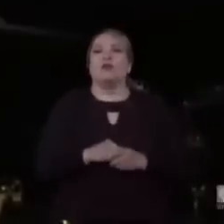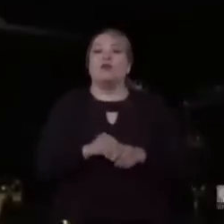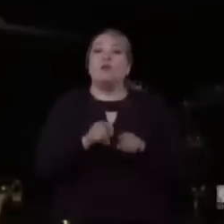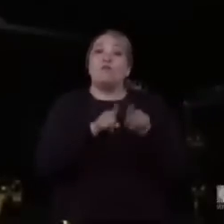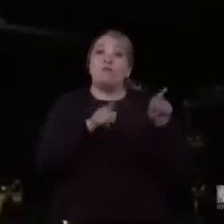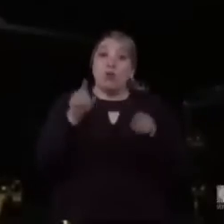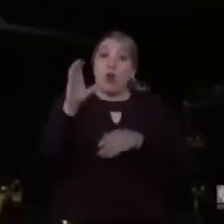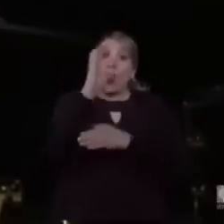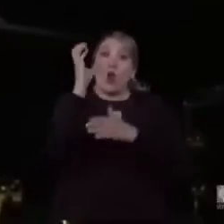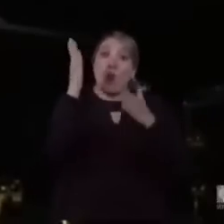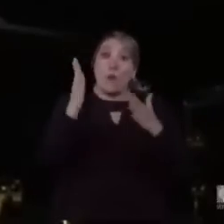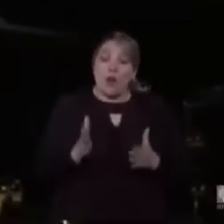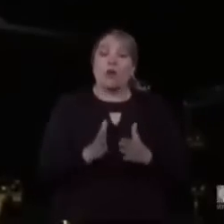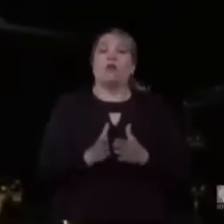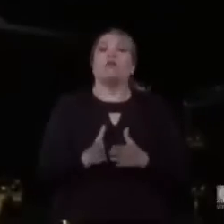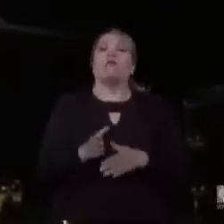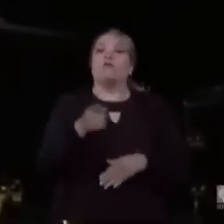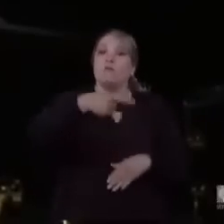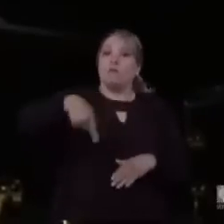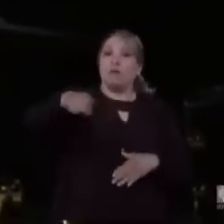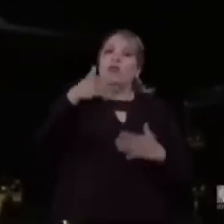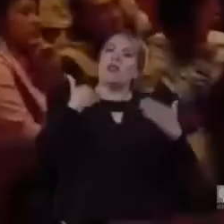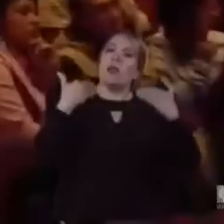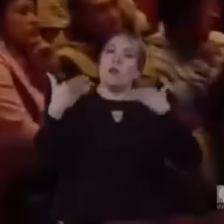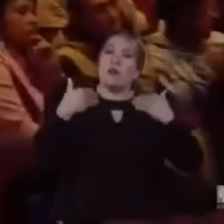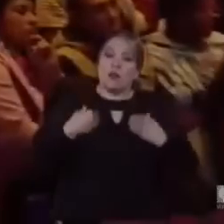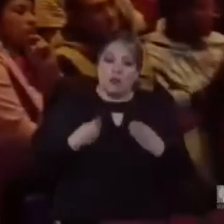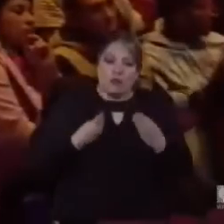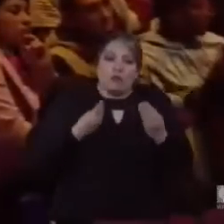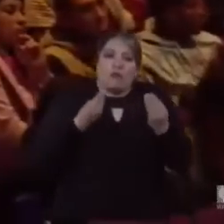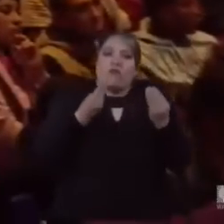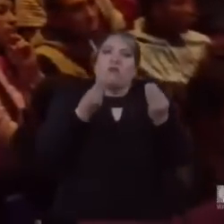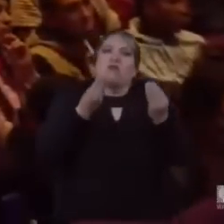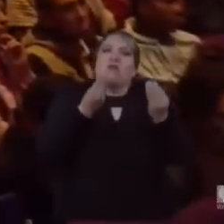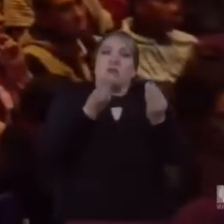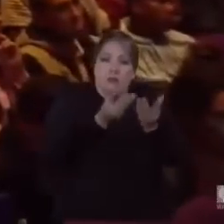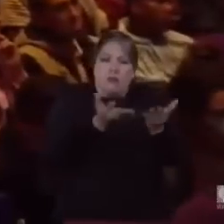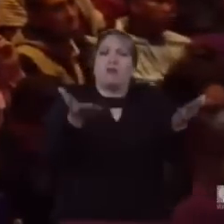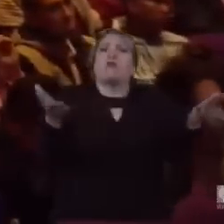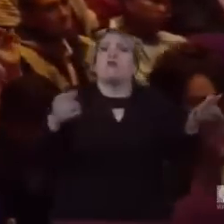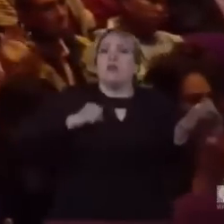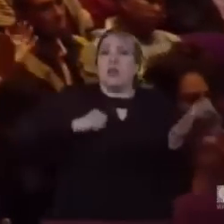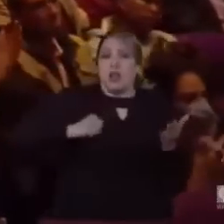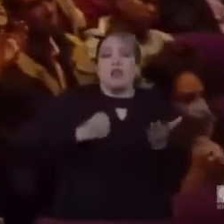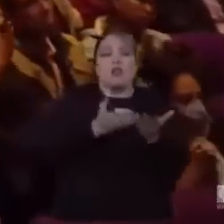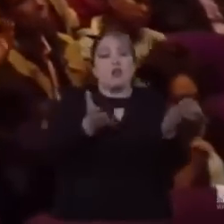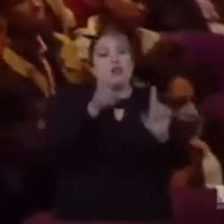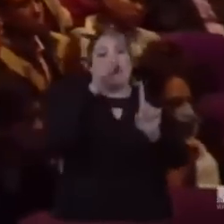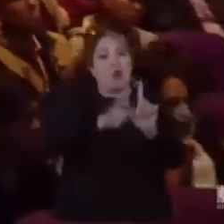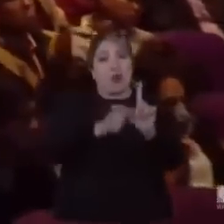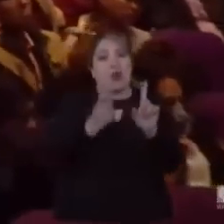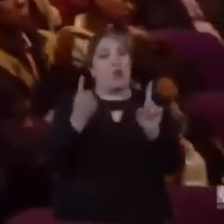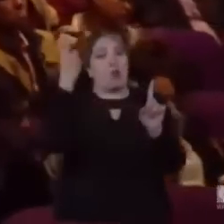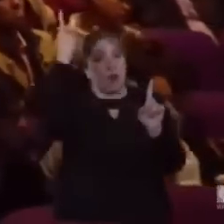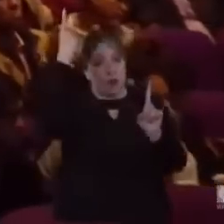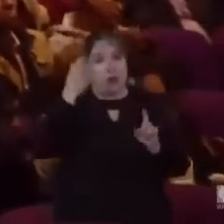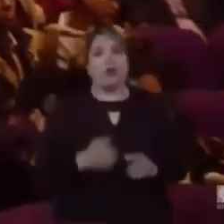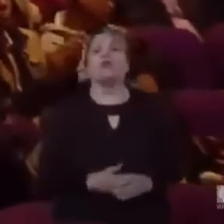los colombianos pedimos dar a los campesinos el lugar que tienen para la vida de Colombia como sujeto